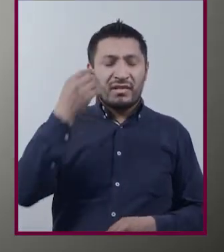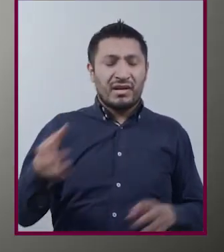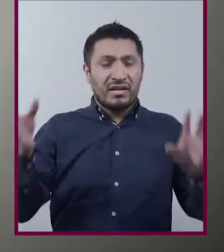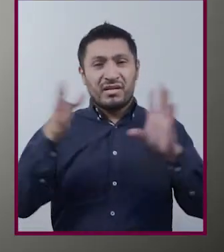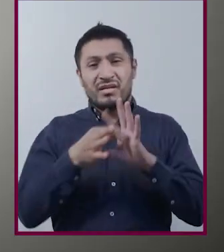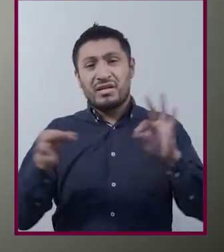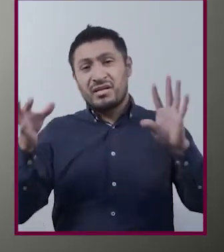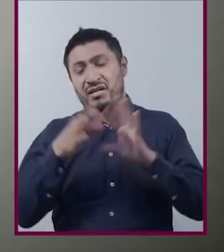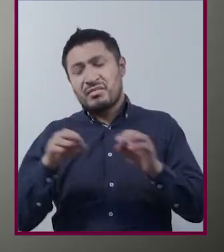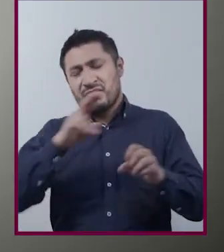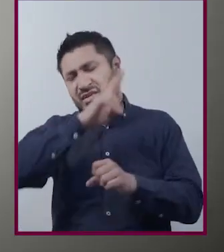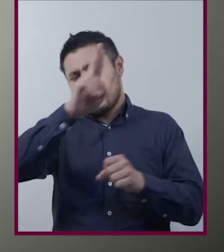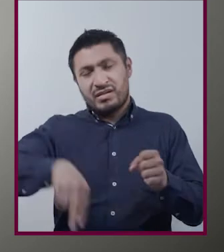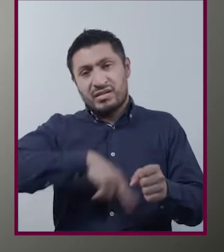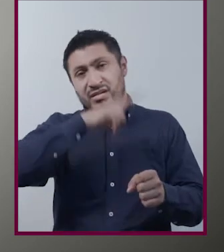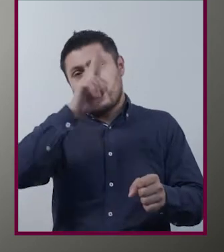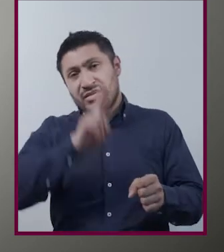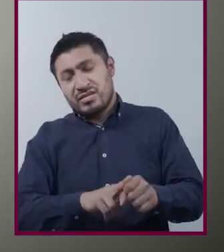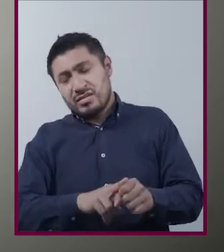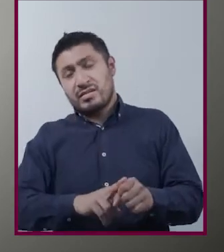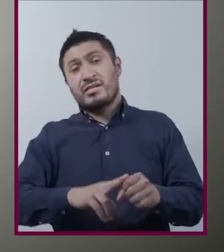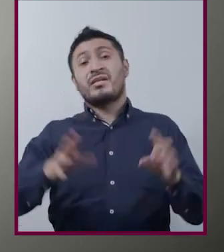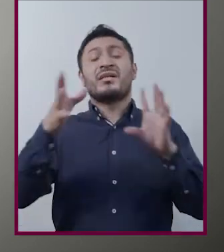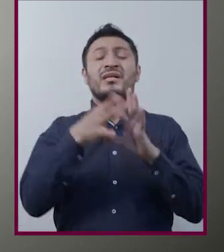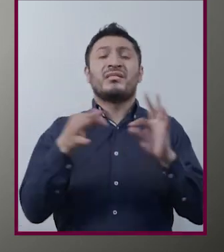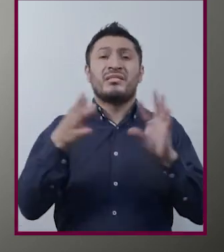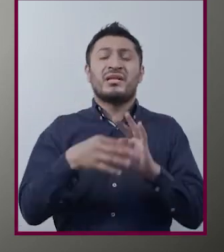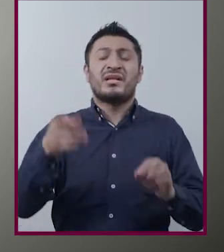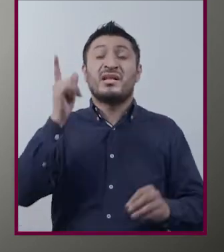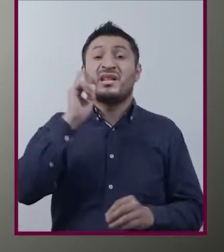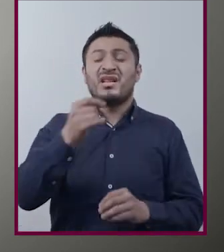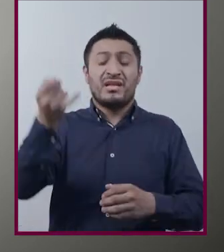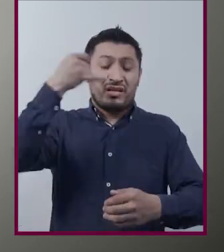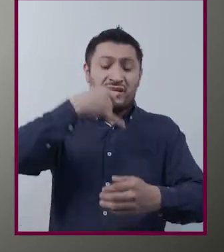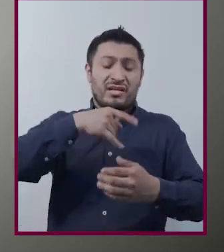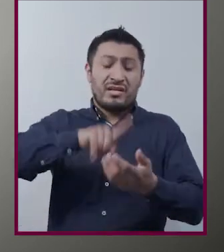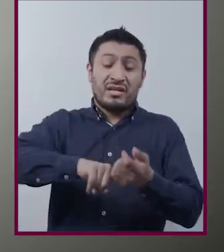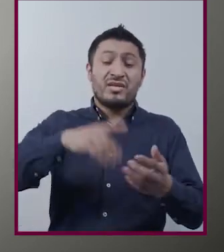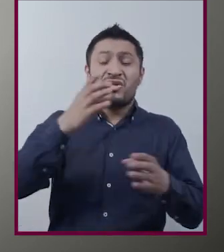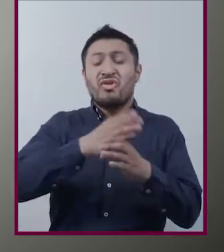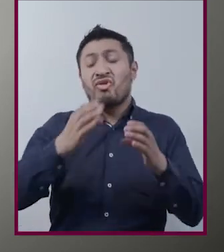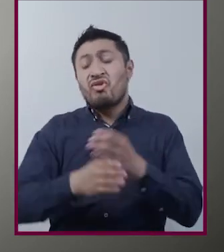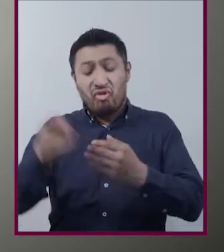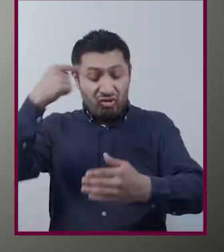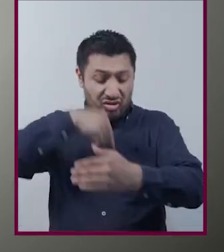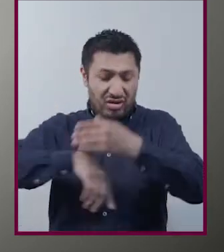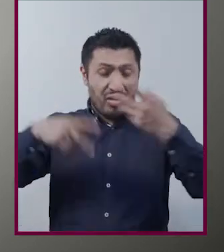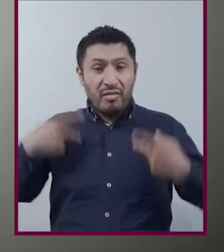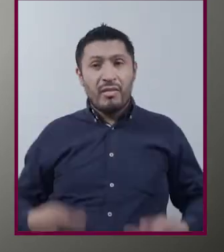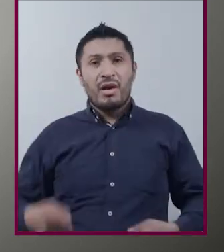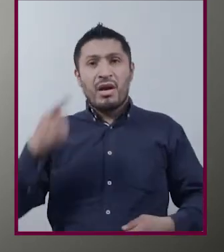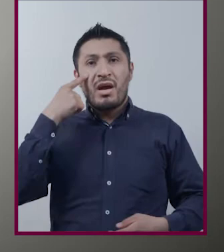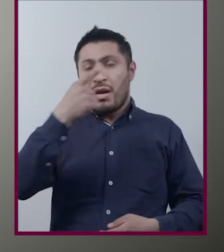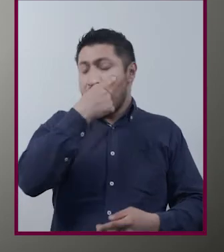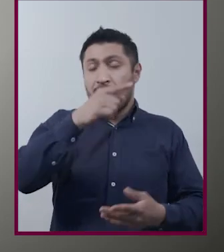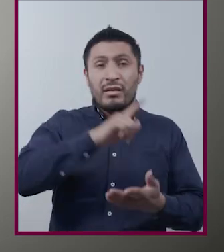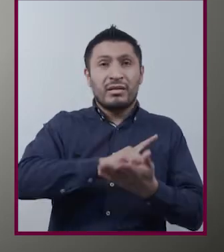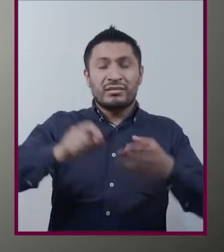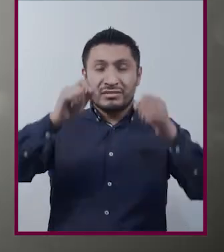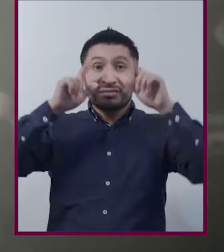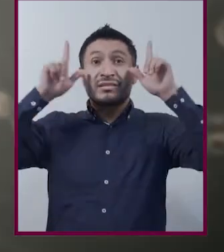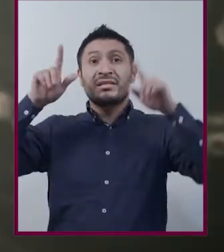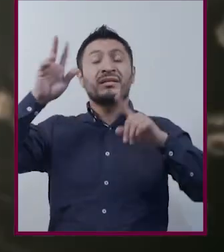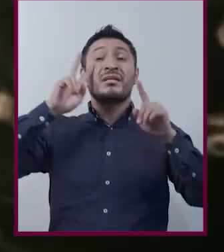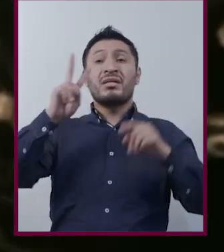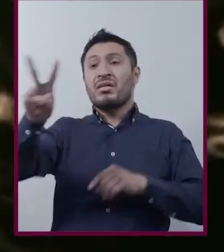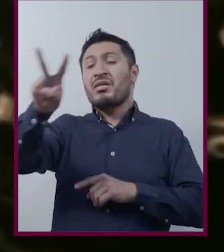de la naturaleza, referirme a la entraña de las cosas, de las personas, con ojos limpios el espectáculo que me